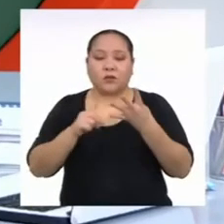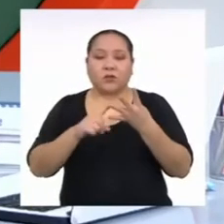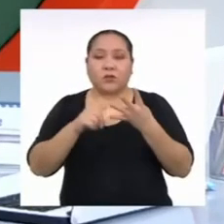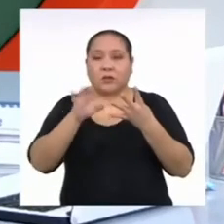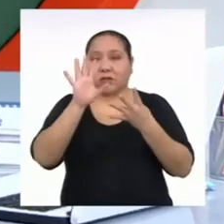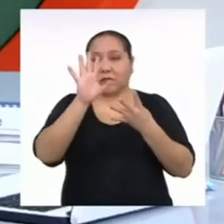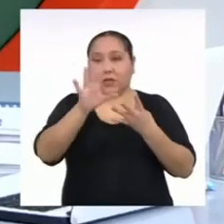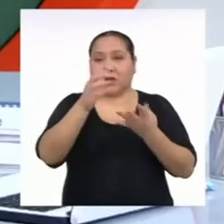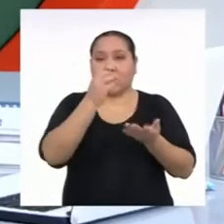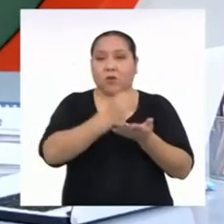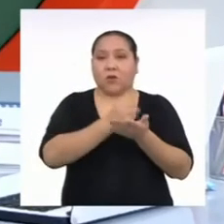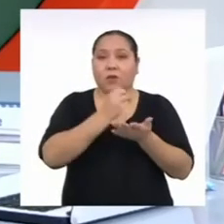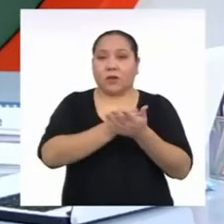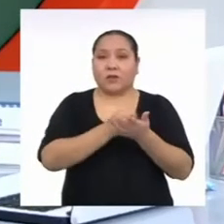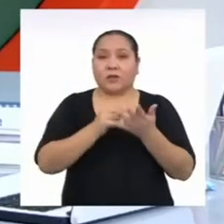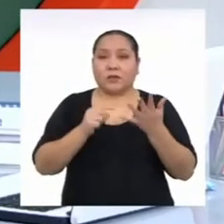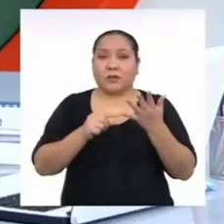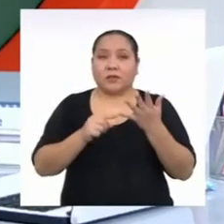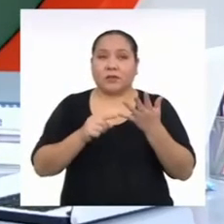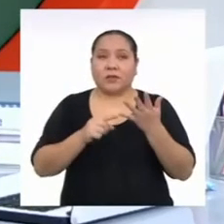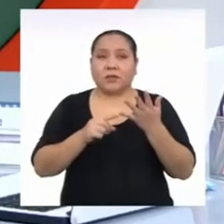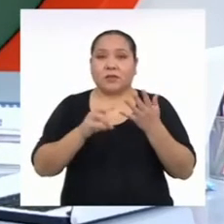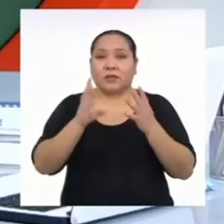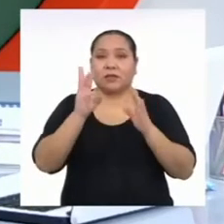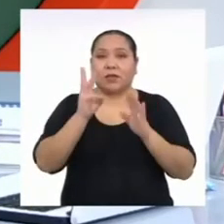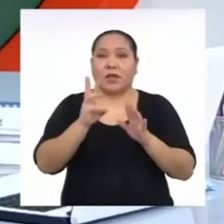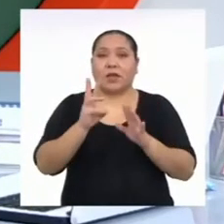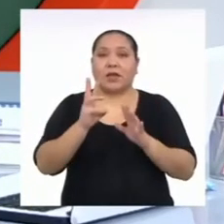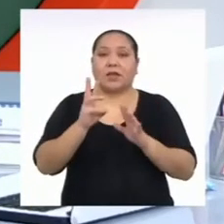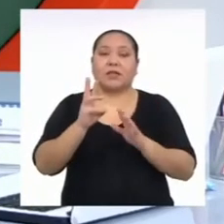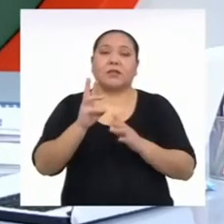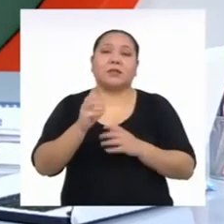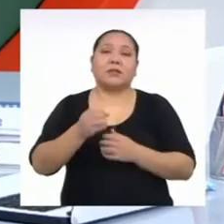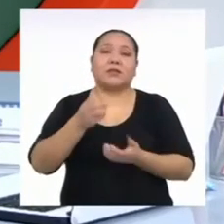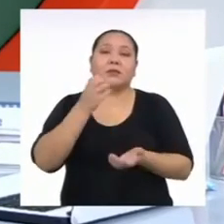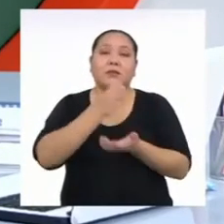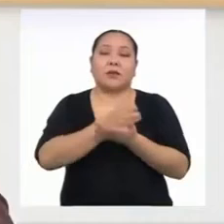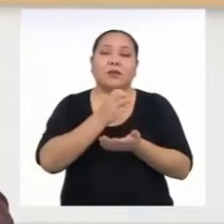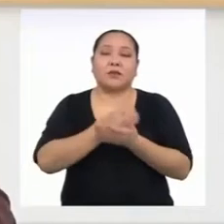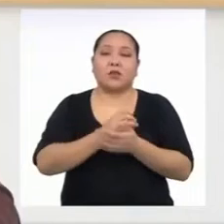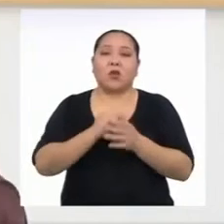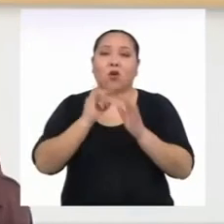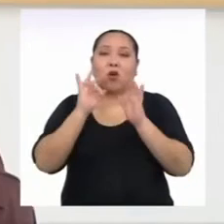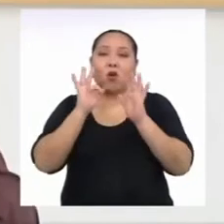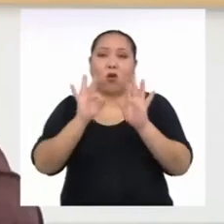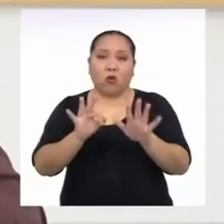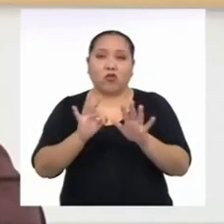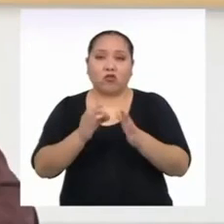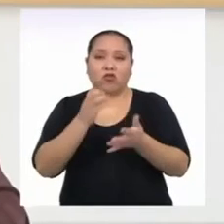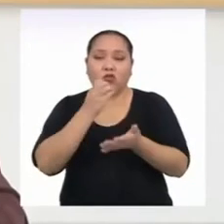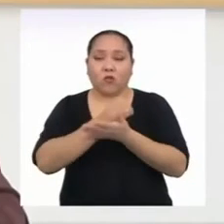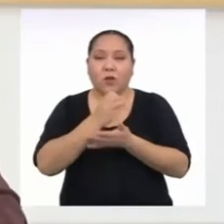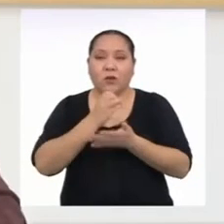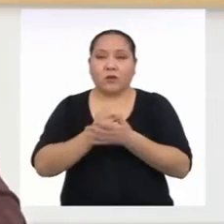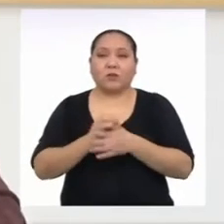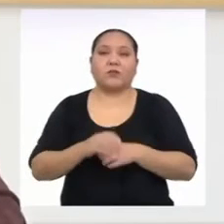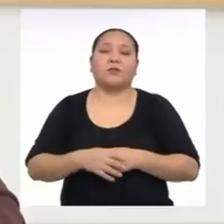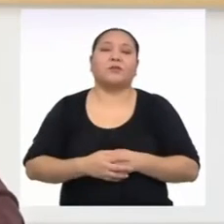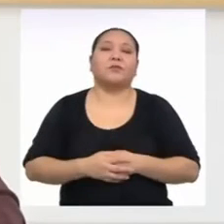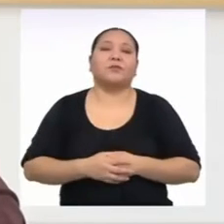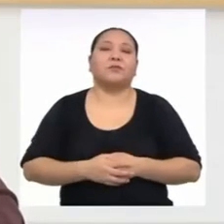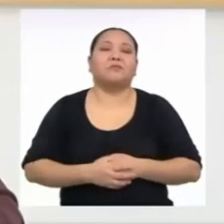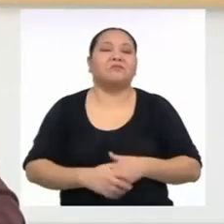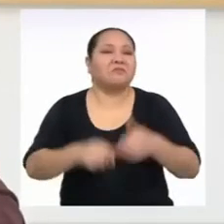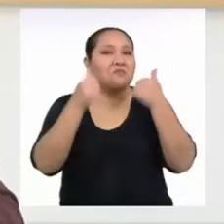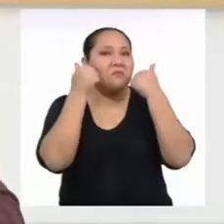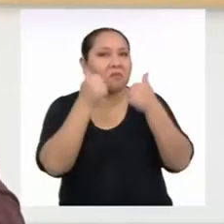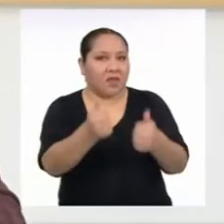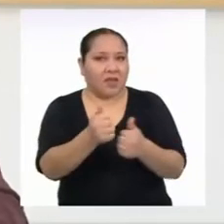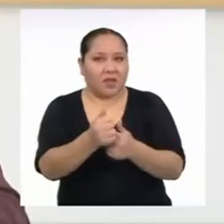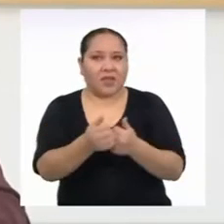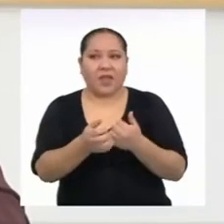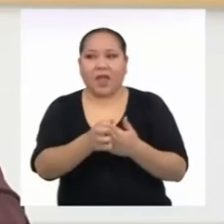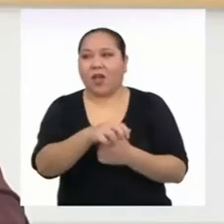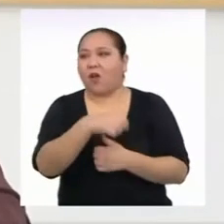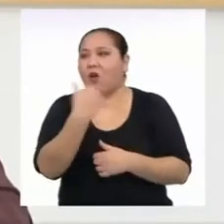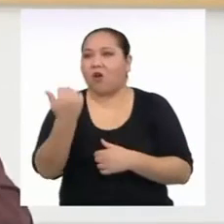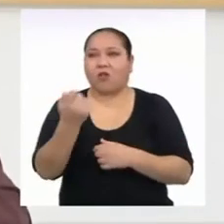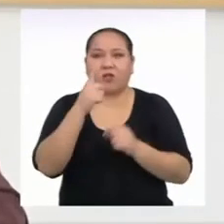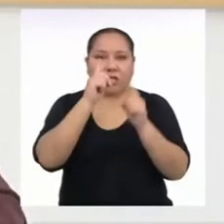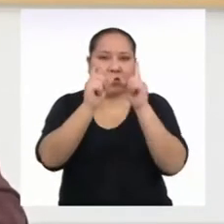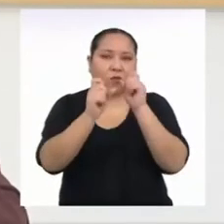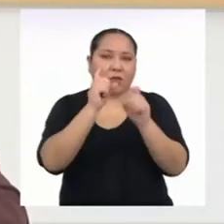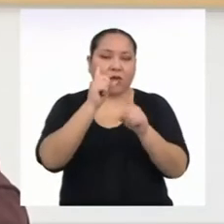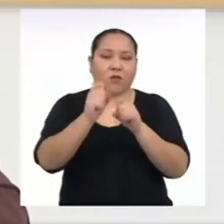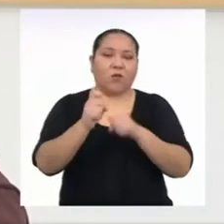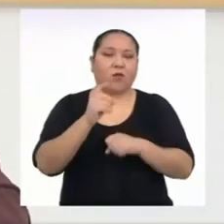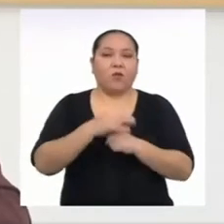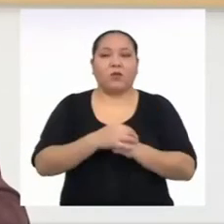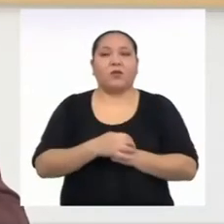5, 6, 7 y finalmente 8 vasos. Muy bien. Ahora podemos dirigir la siguiente pregunta